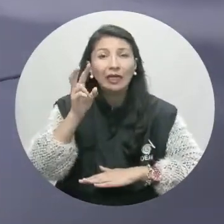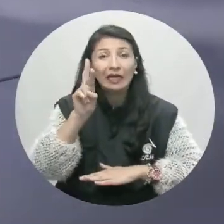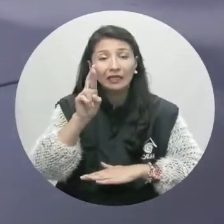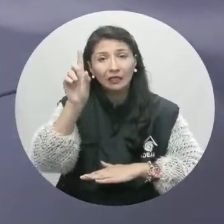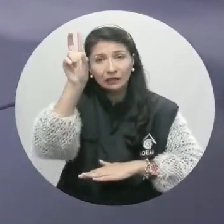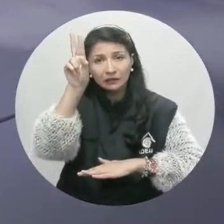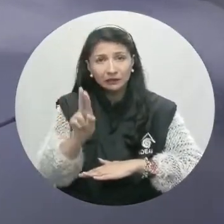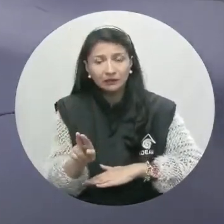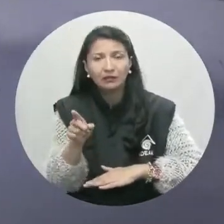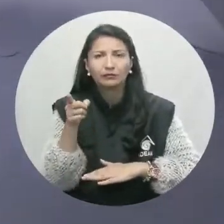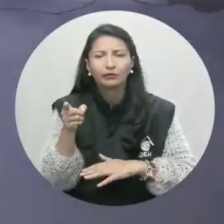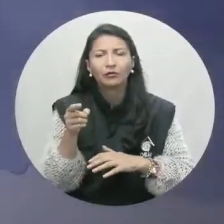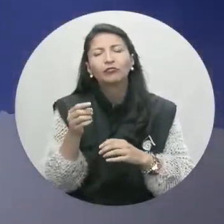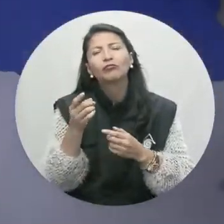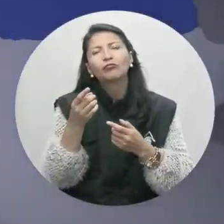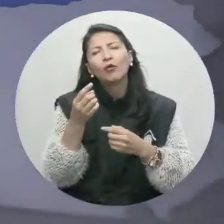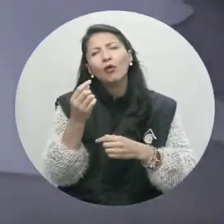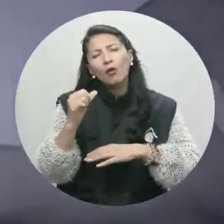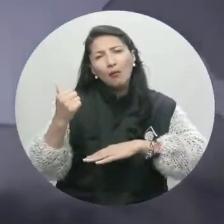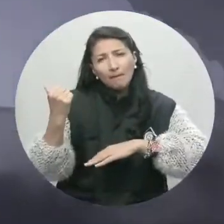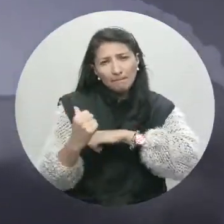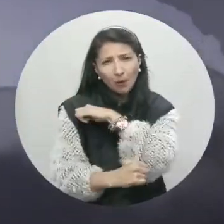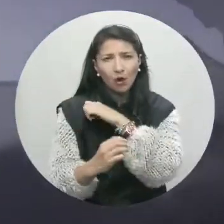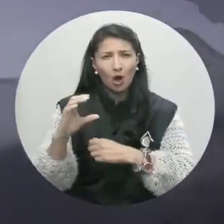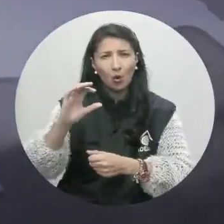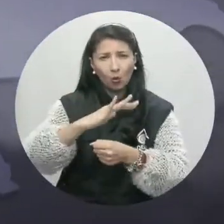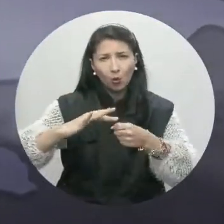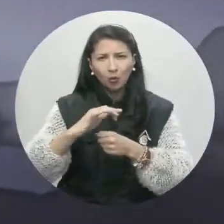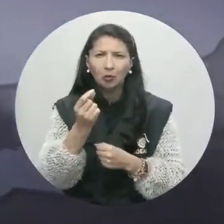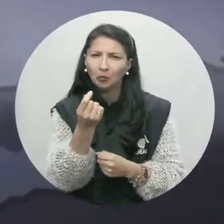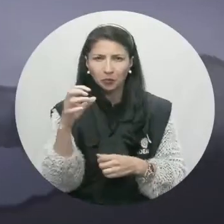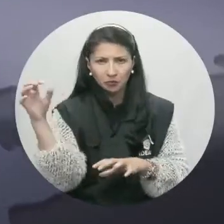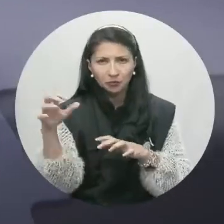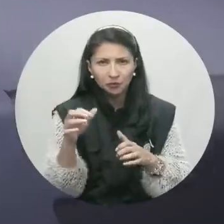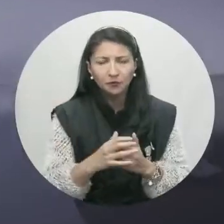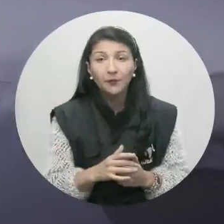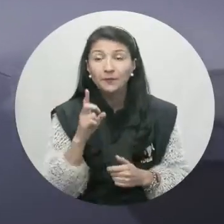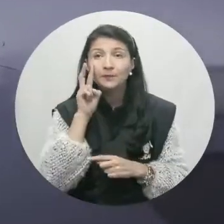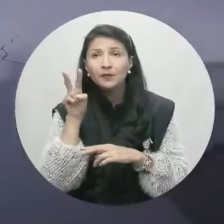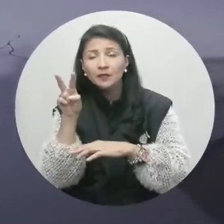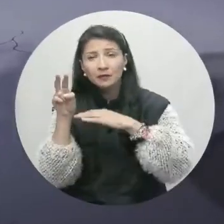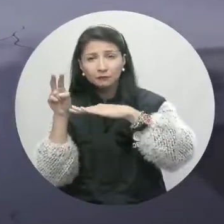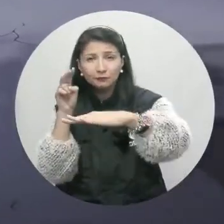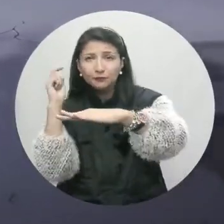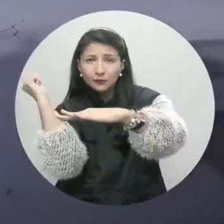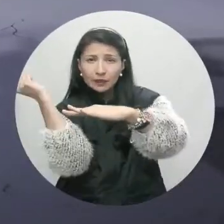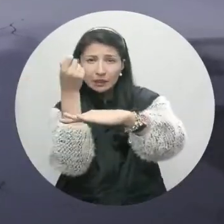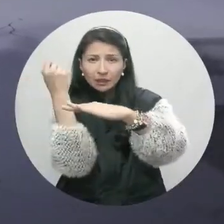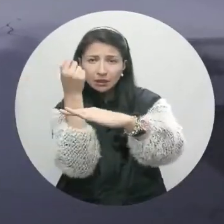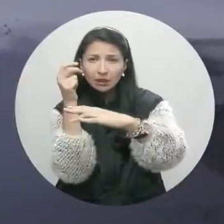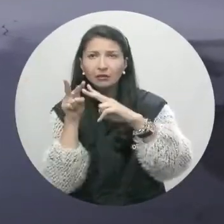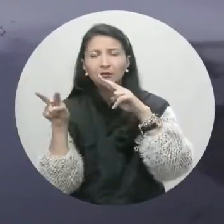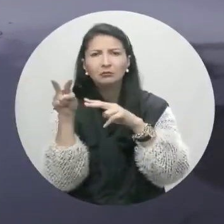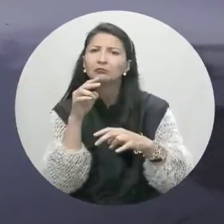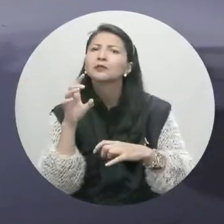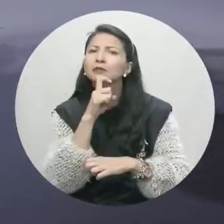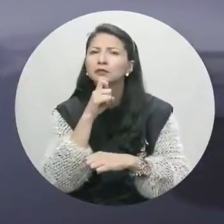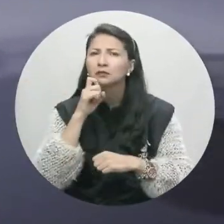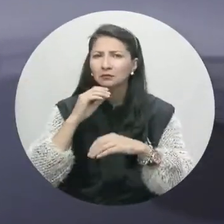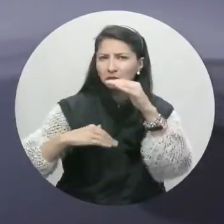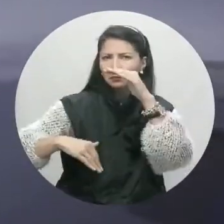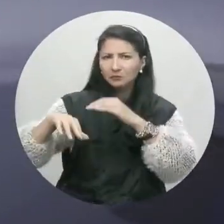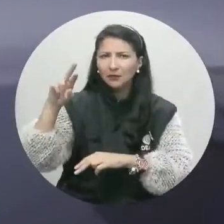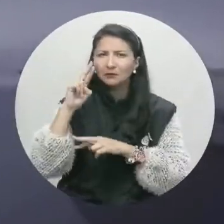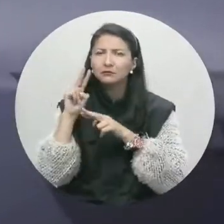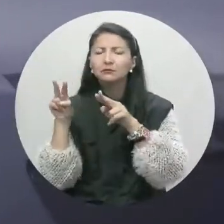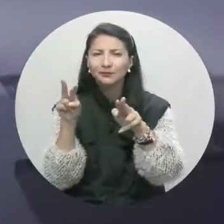Risaralda, con mucha menor intensidad en Boyacá y Cundinamarca. Sobre los llanos orientales, en cambio, predominarán las condiciones de tiempo seco en el